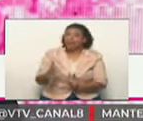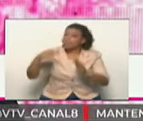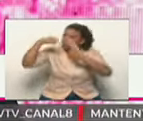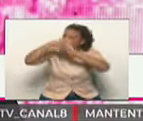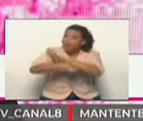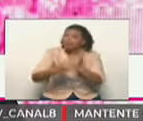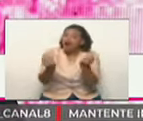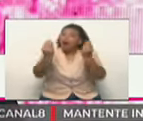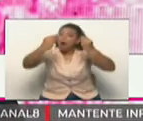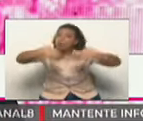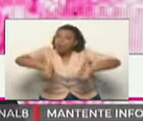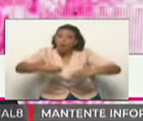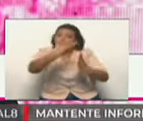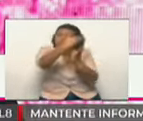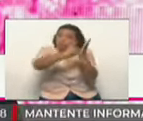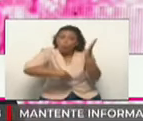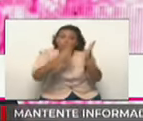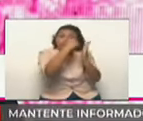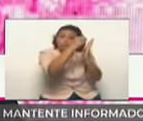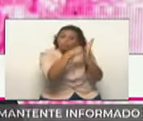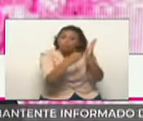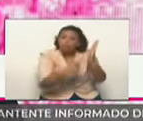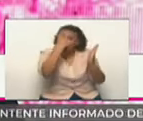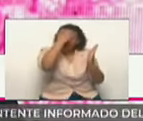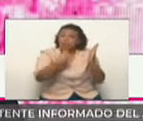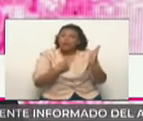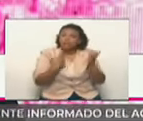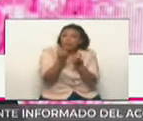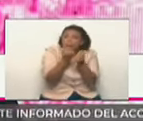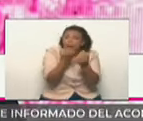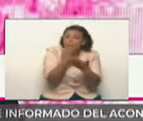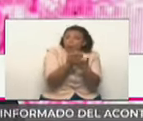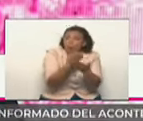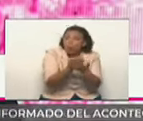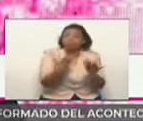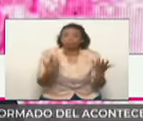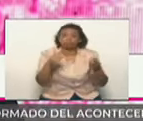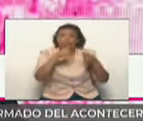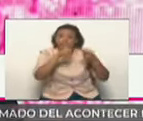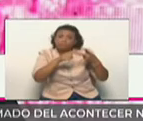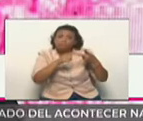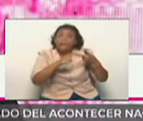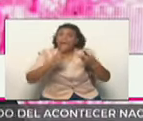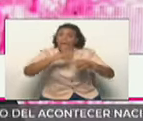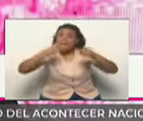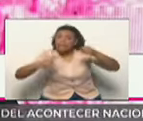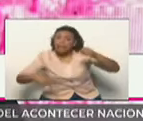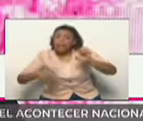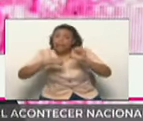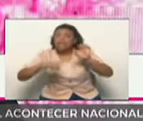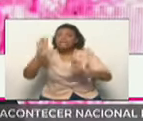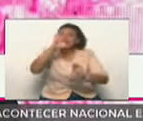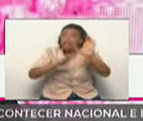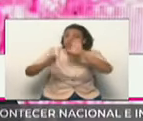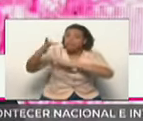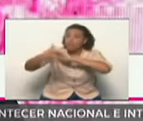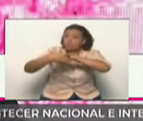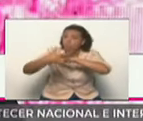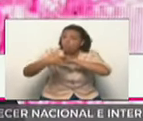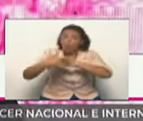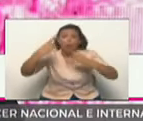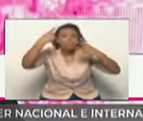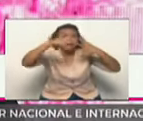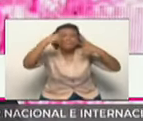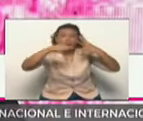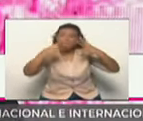profundizando todos los acuerdos de carácter comercial, económico, energético, científico,